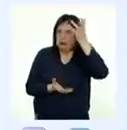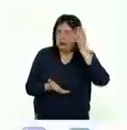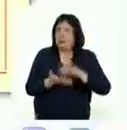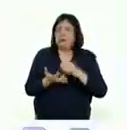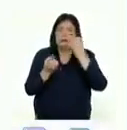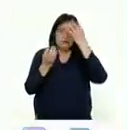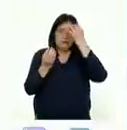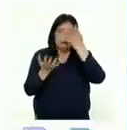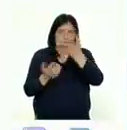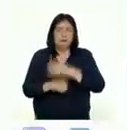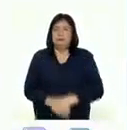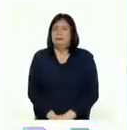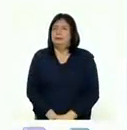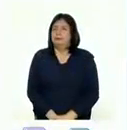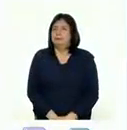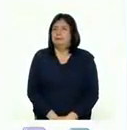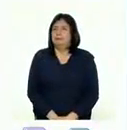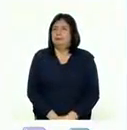informada.